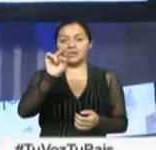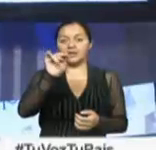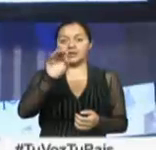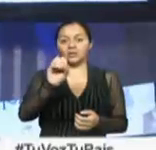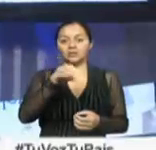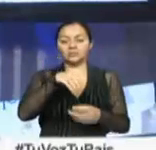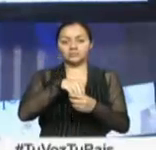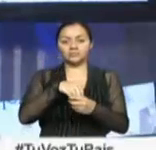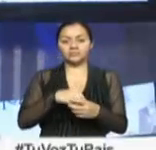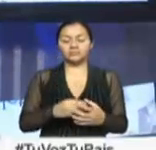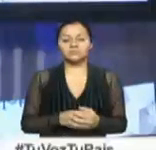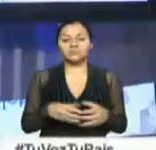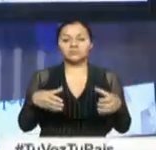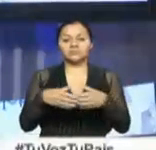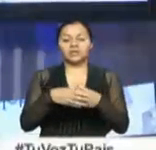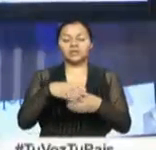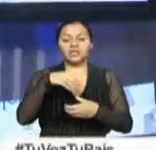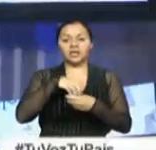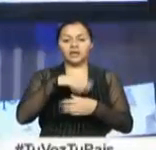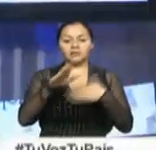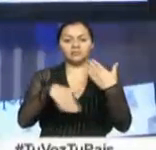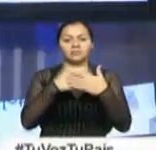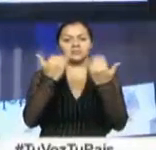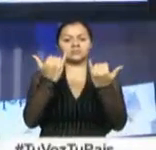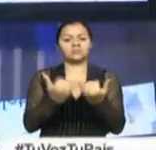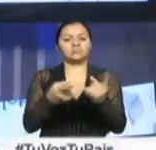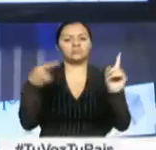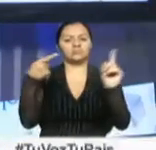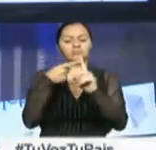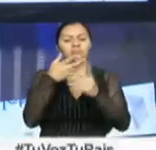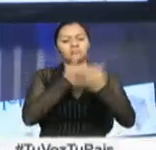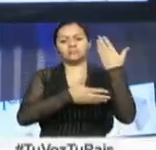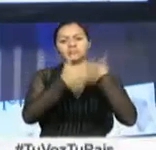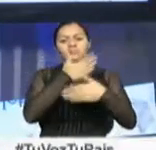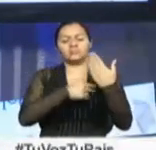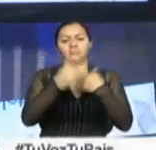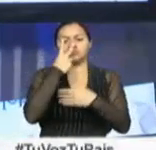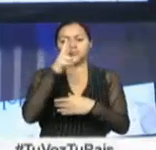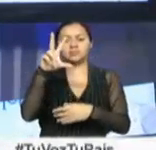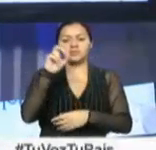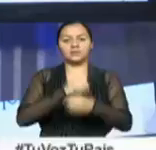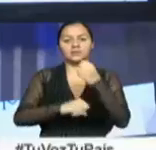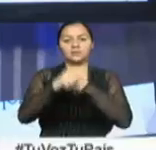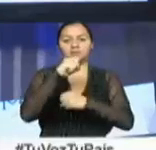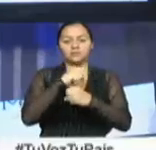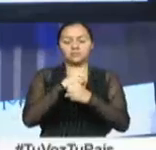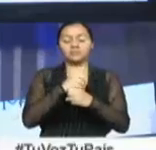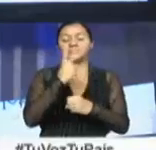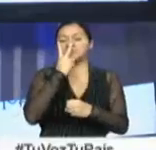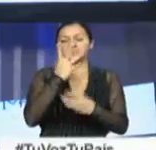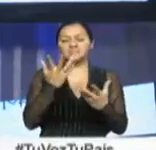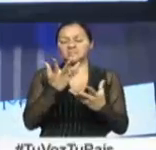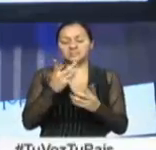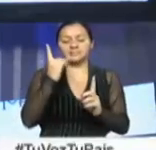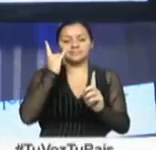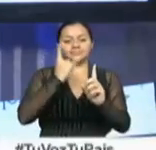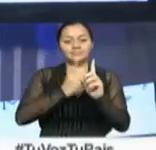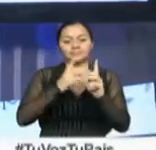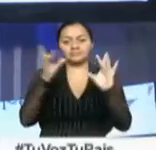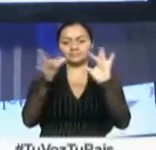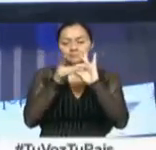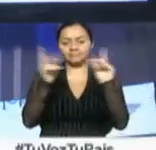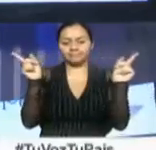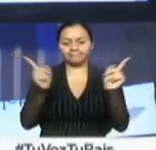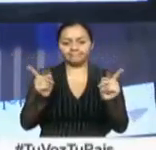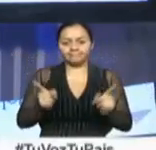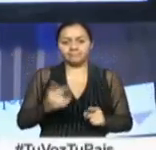Mármol, más conocido como Aladino, por su trayectoria de más de 30 años en el mundo de la música. Veamos un extracto de las declaraciones del